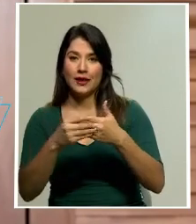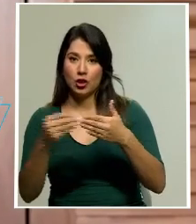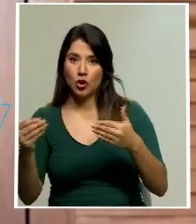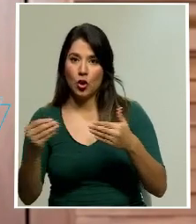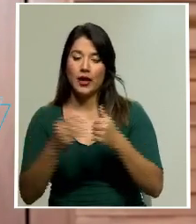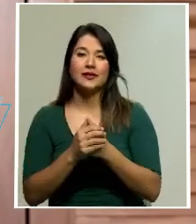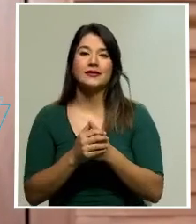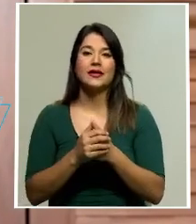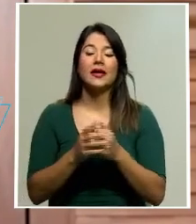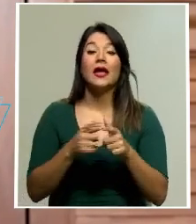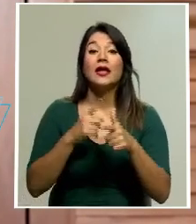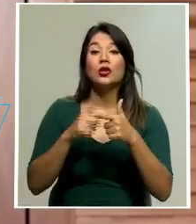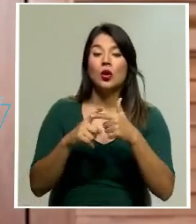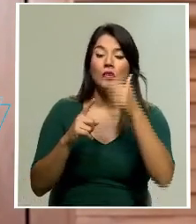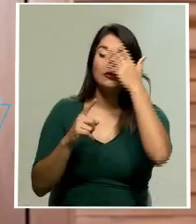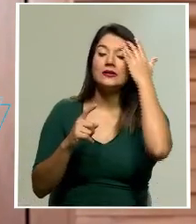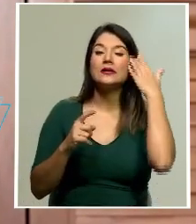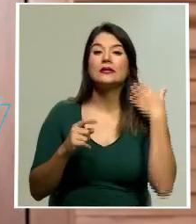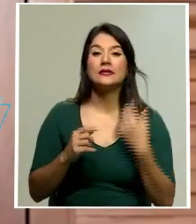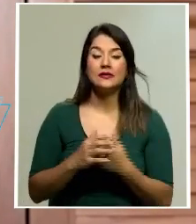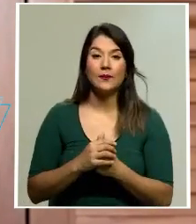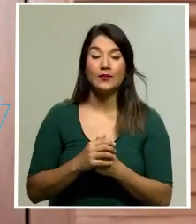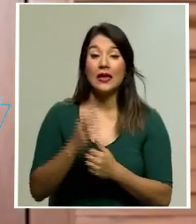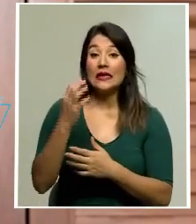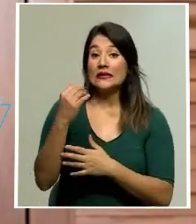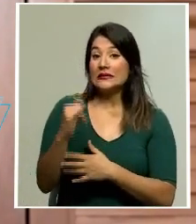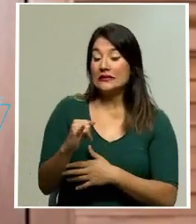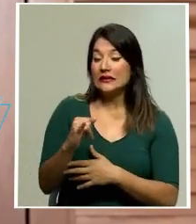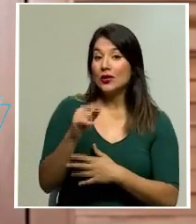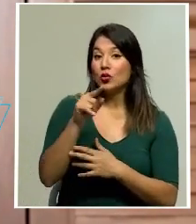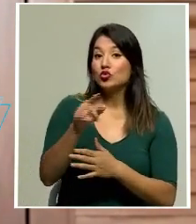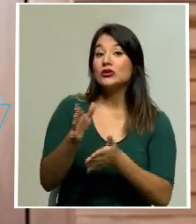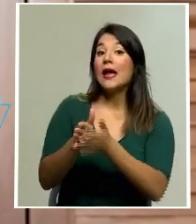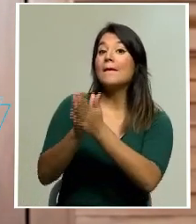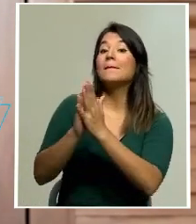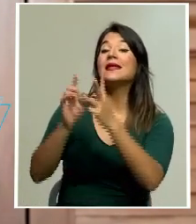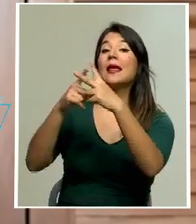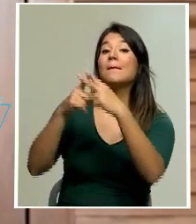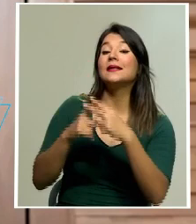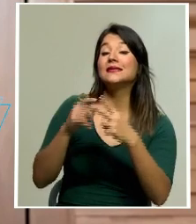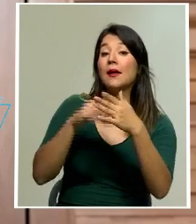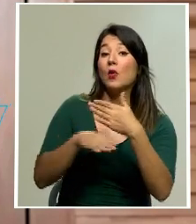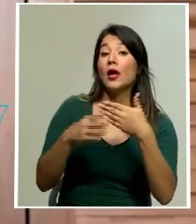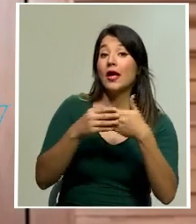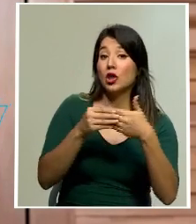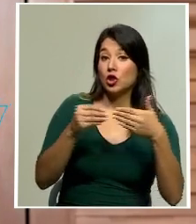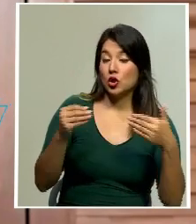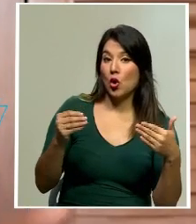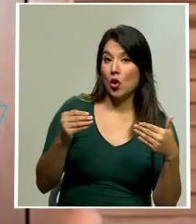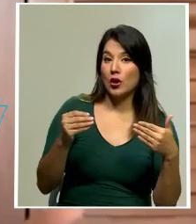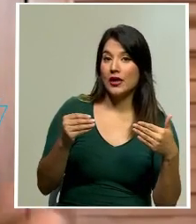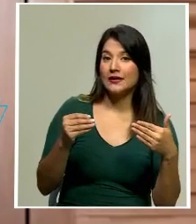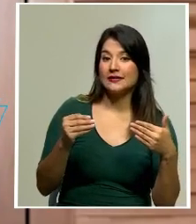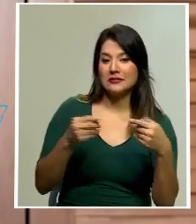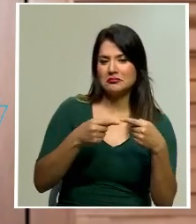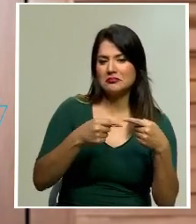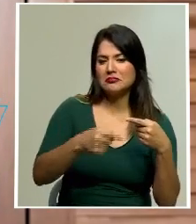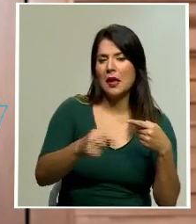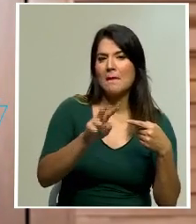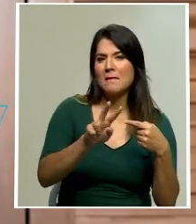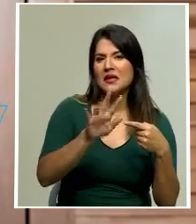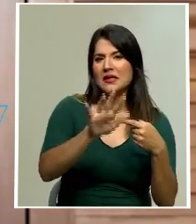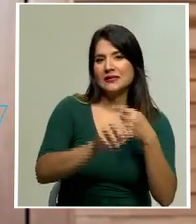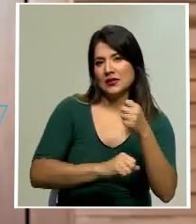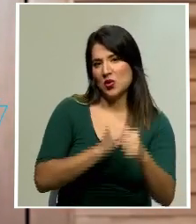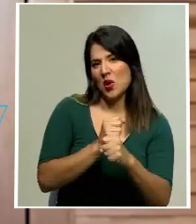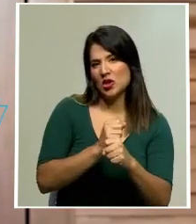al tipo de cambio. Por lo tanto, si se adquiere una deuda en dólares que va a ser a unos 25 años, que es en el caso